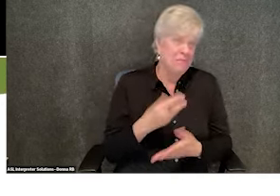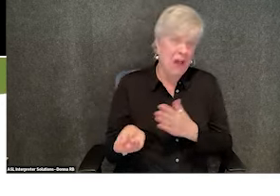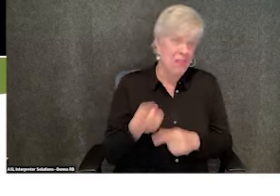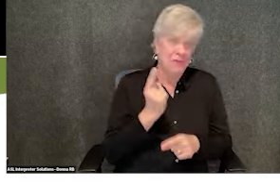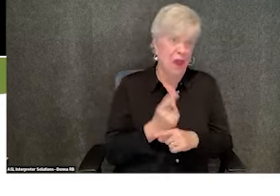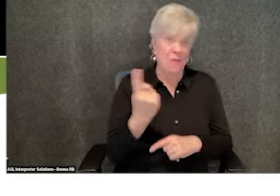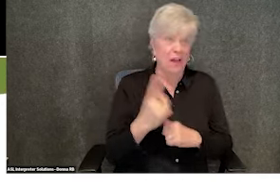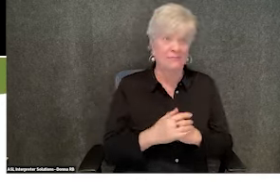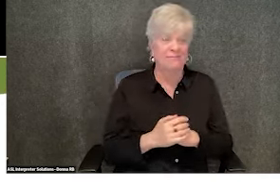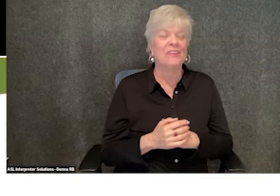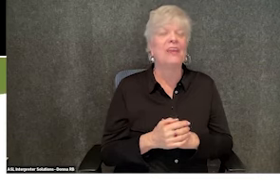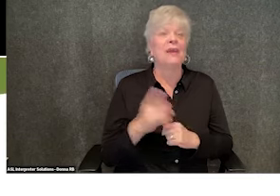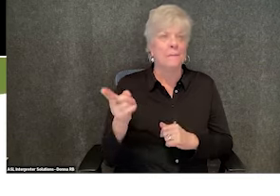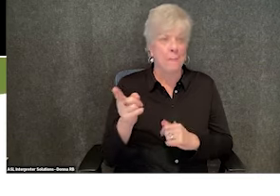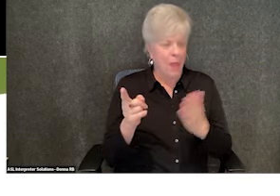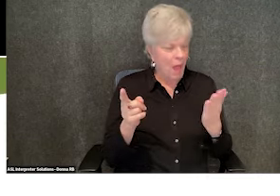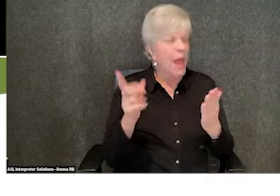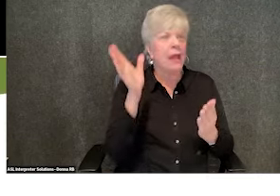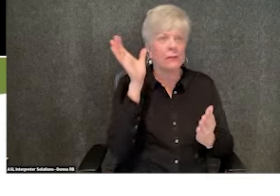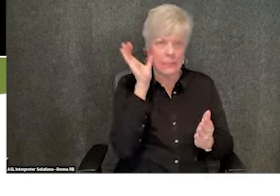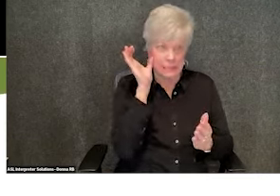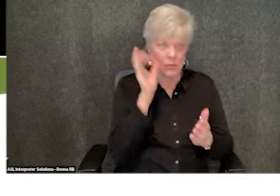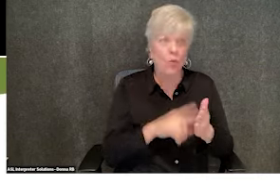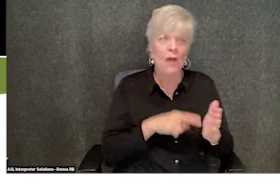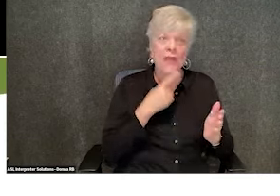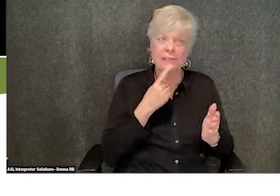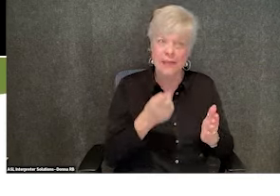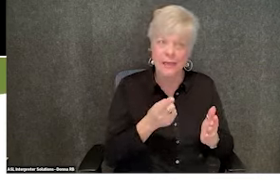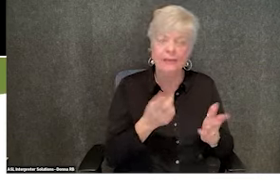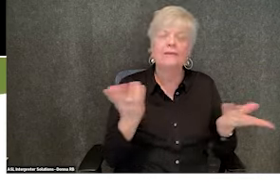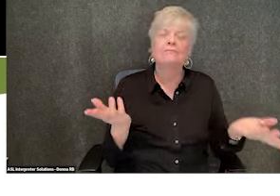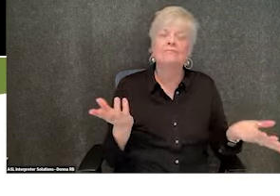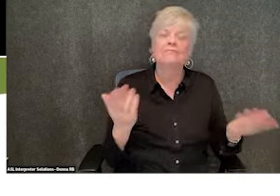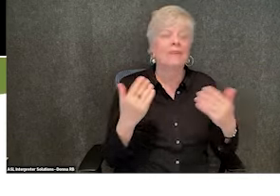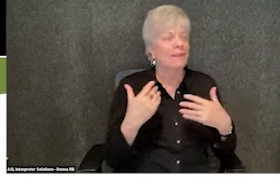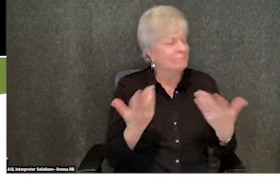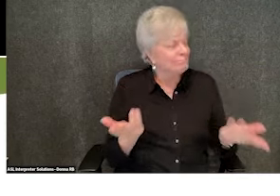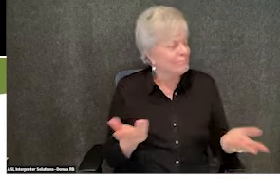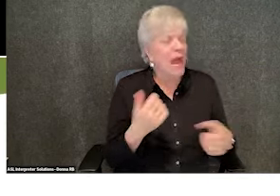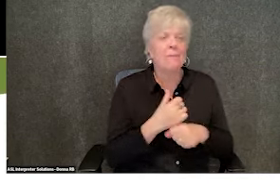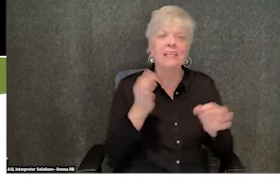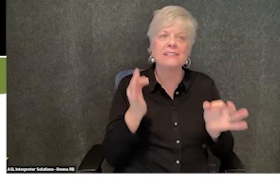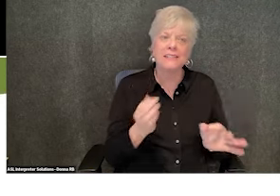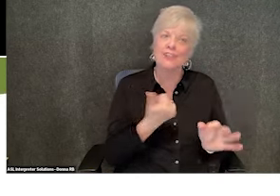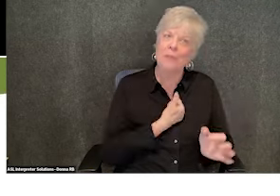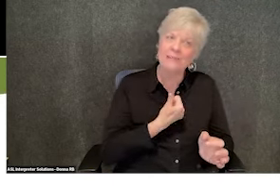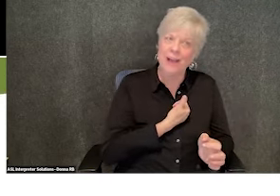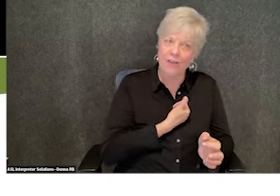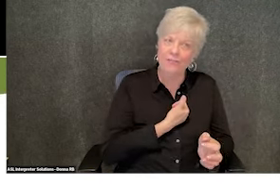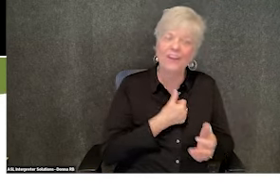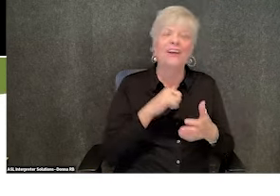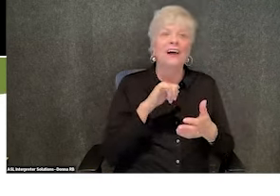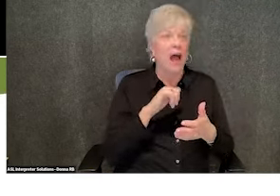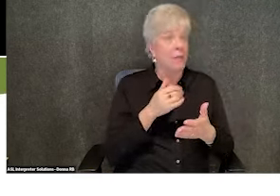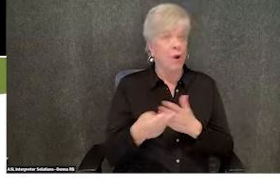muy amplias sobre licuadoras y yo sí leí todo lo que querían decir y yo tengo una licuadora y